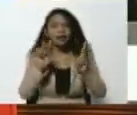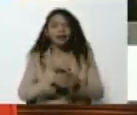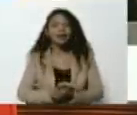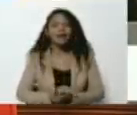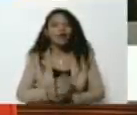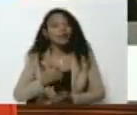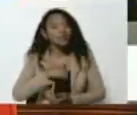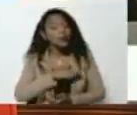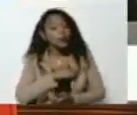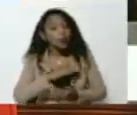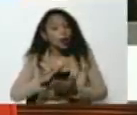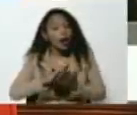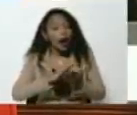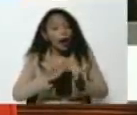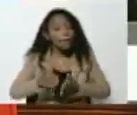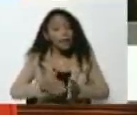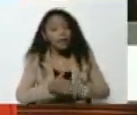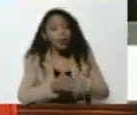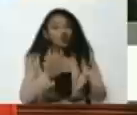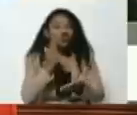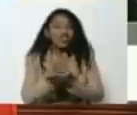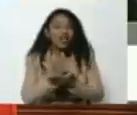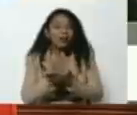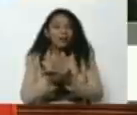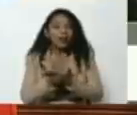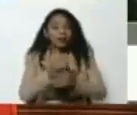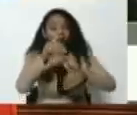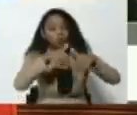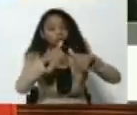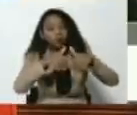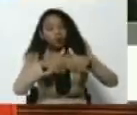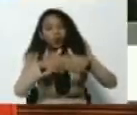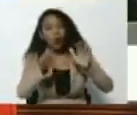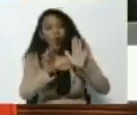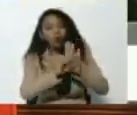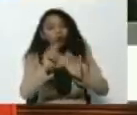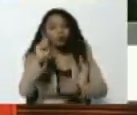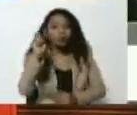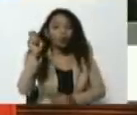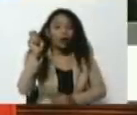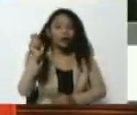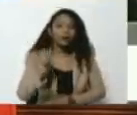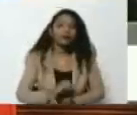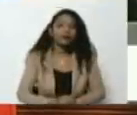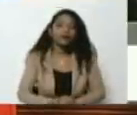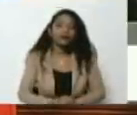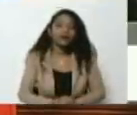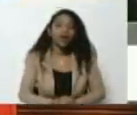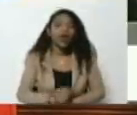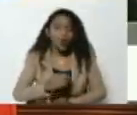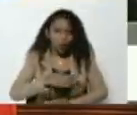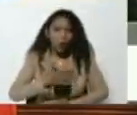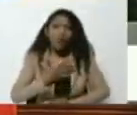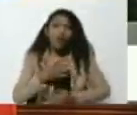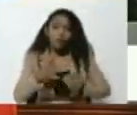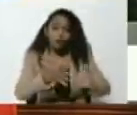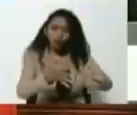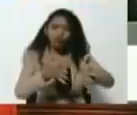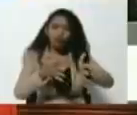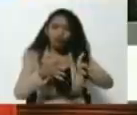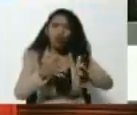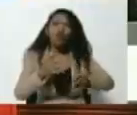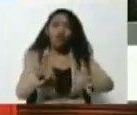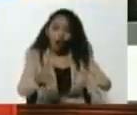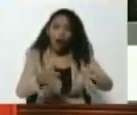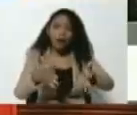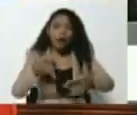Nuestro camino siempre será electoral, constitucional. Lo que podamos ganar, lo